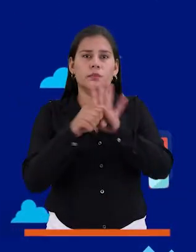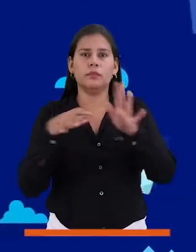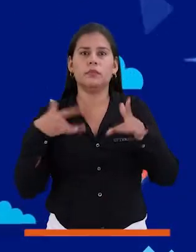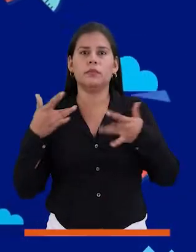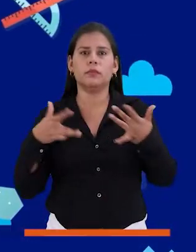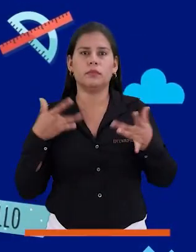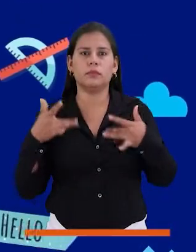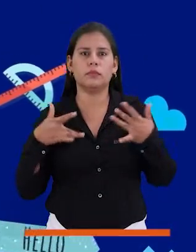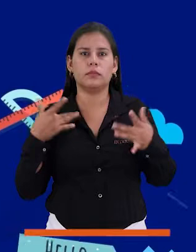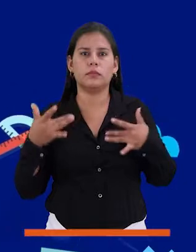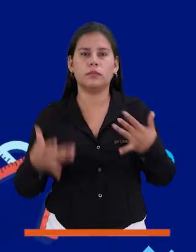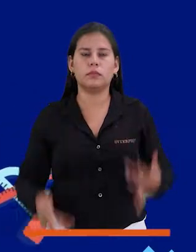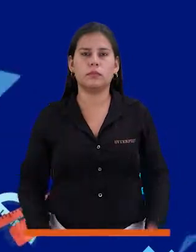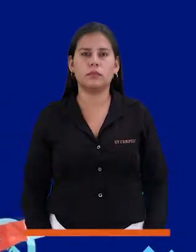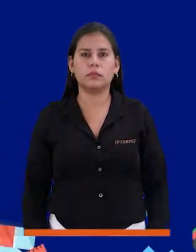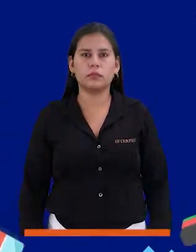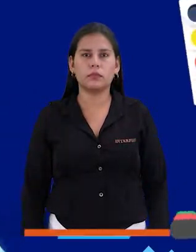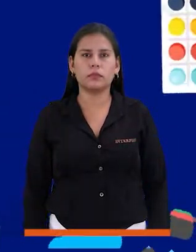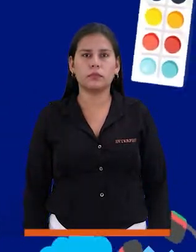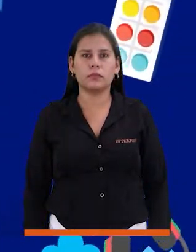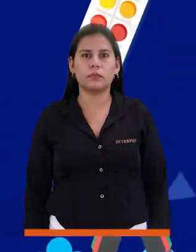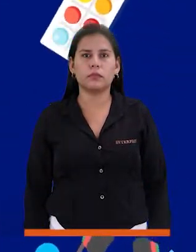aparece el logo Divertivo.